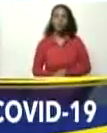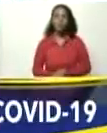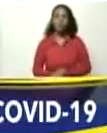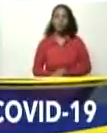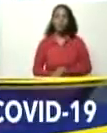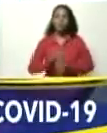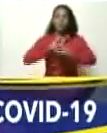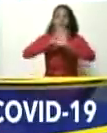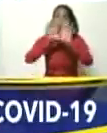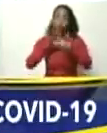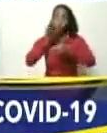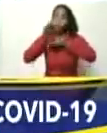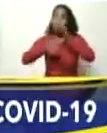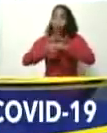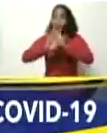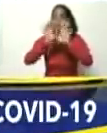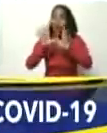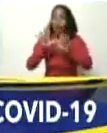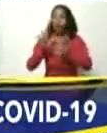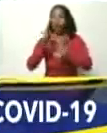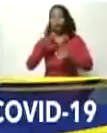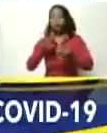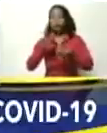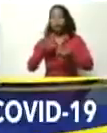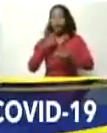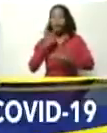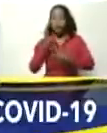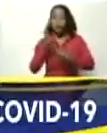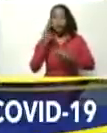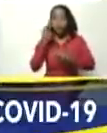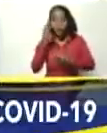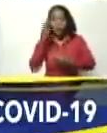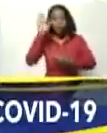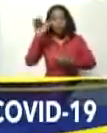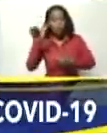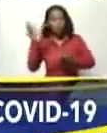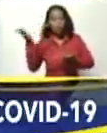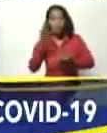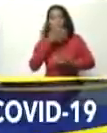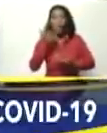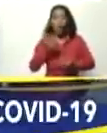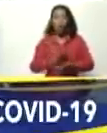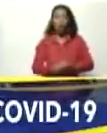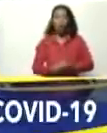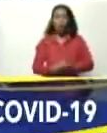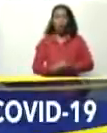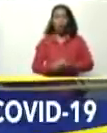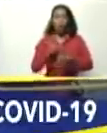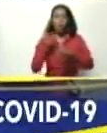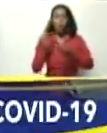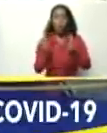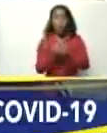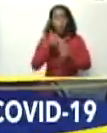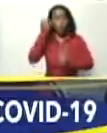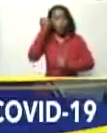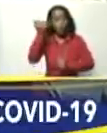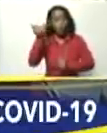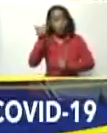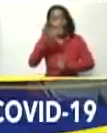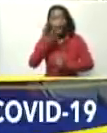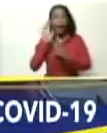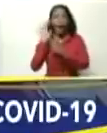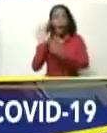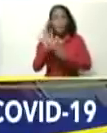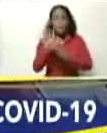convencer, persuadir, es lo mejor, con argumentos, con